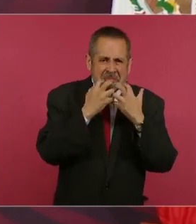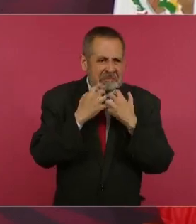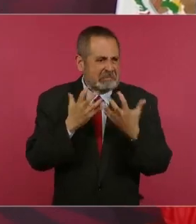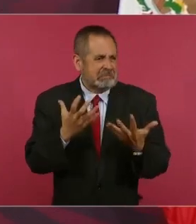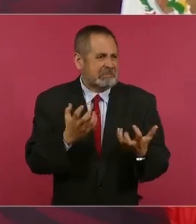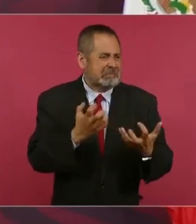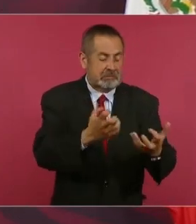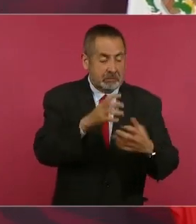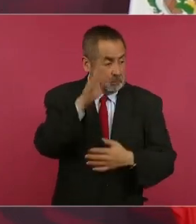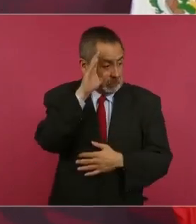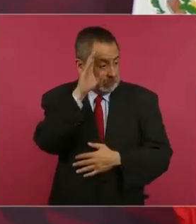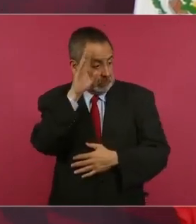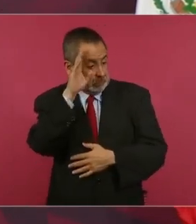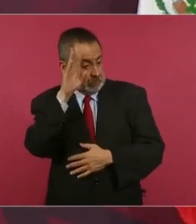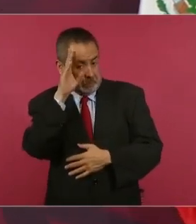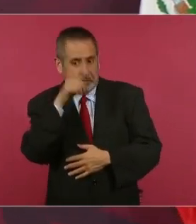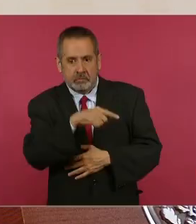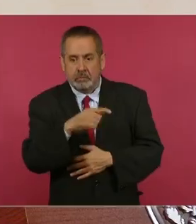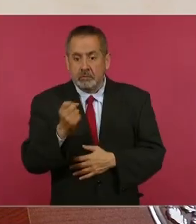en extremo,